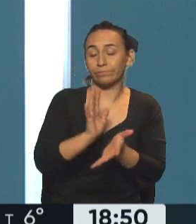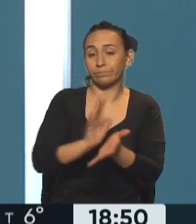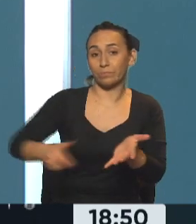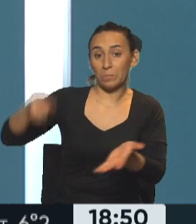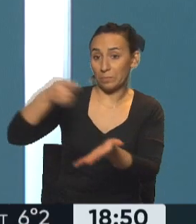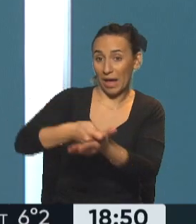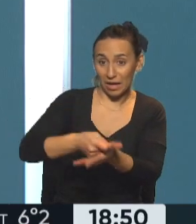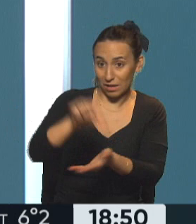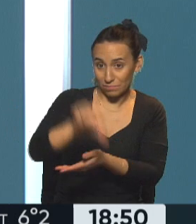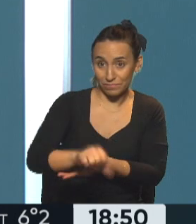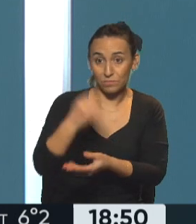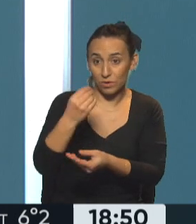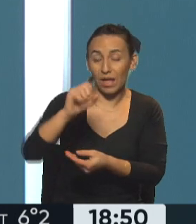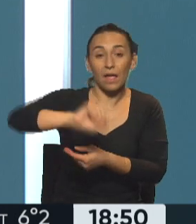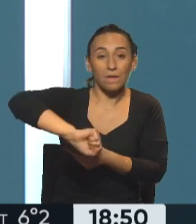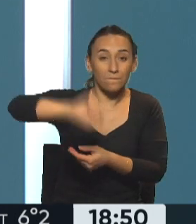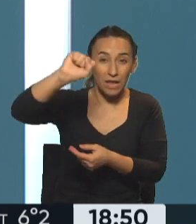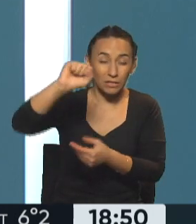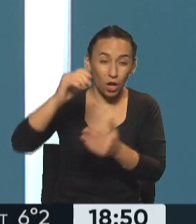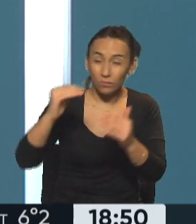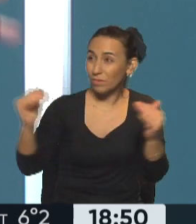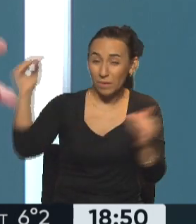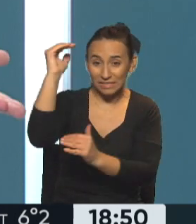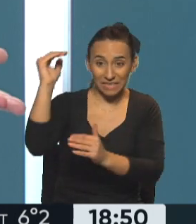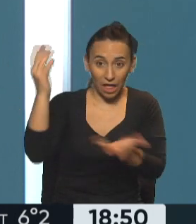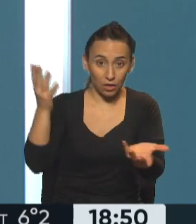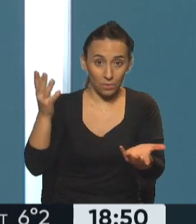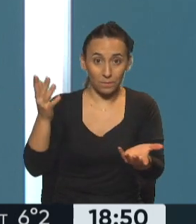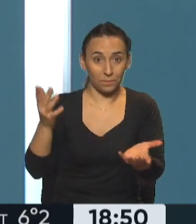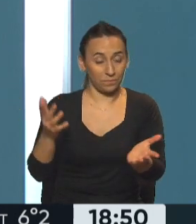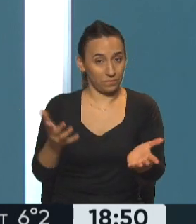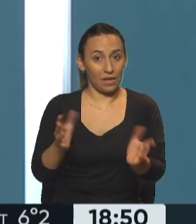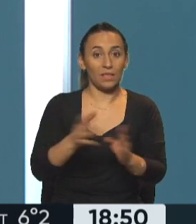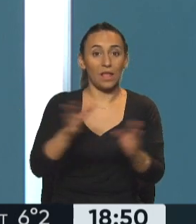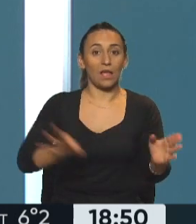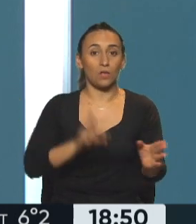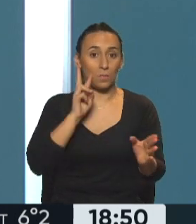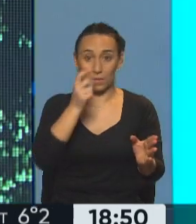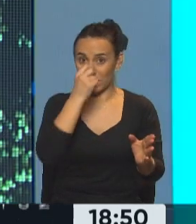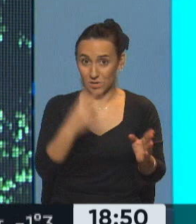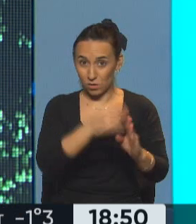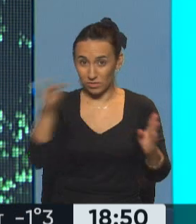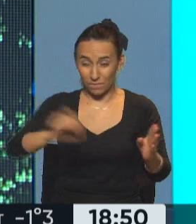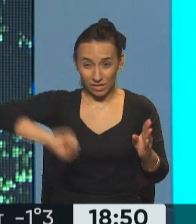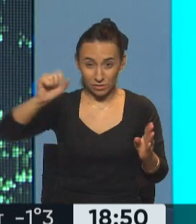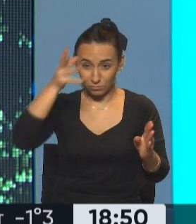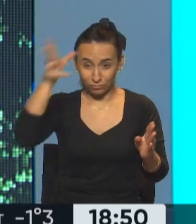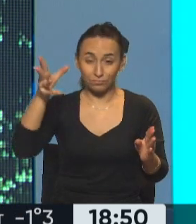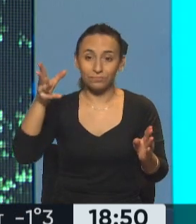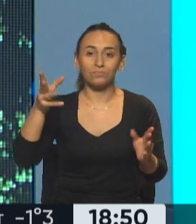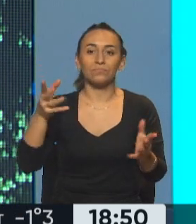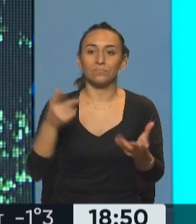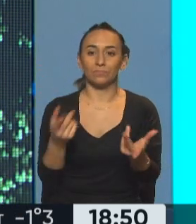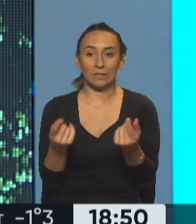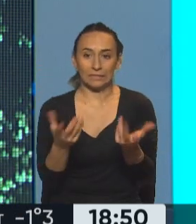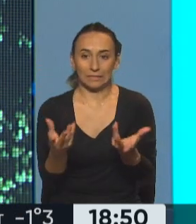la inflación está muy por encima de lo previsto para 2022. Se espera que termine en un 70%. El temor de ir a buscar el dinero y no tenerlo